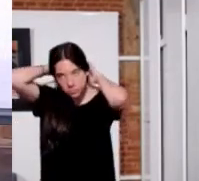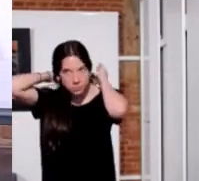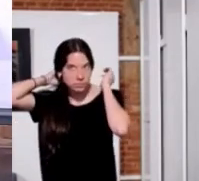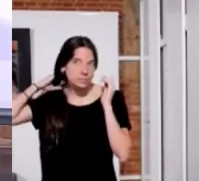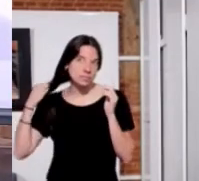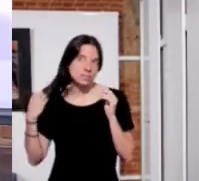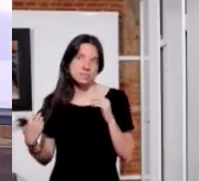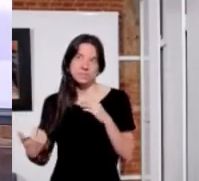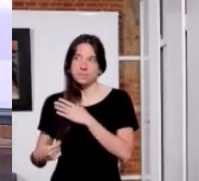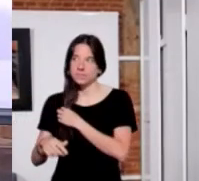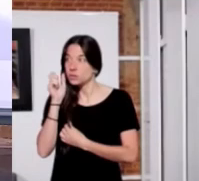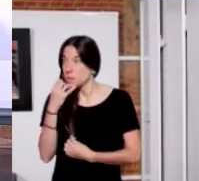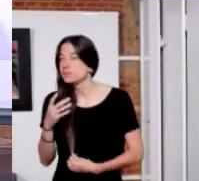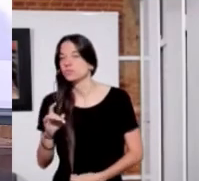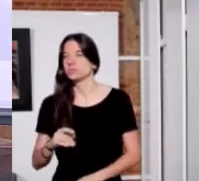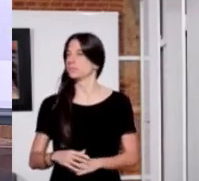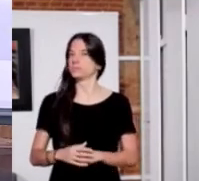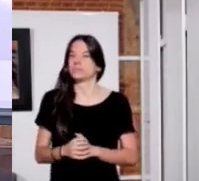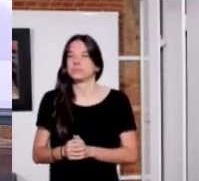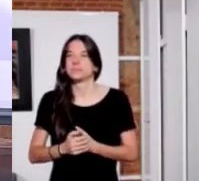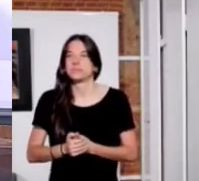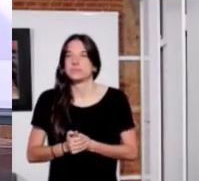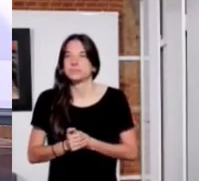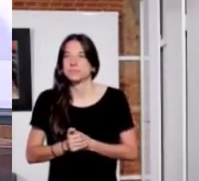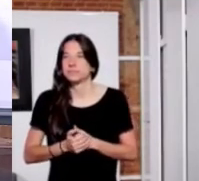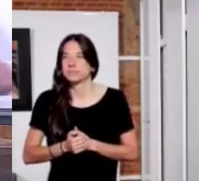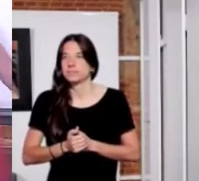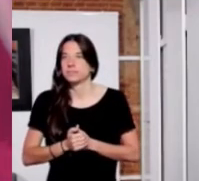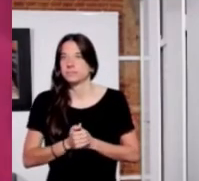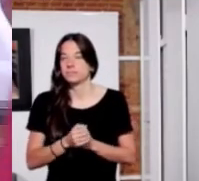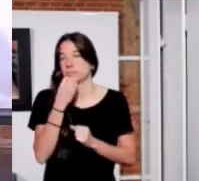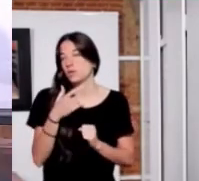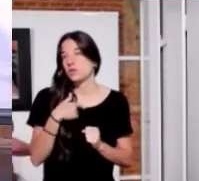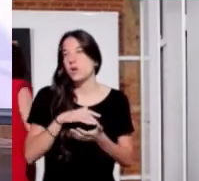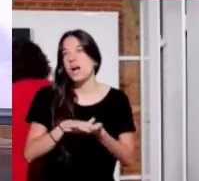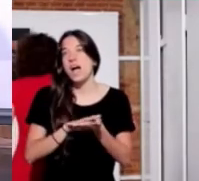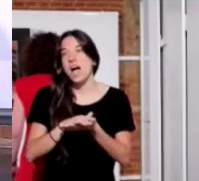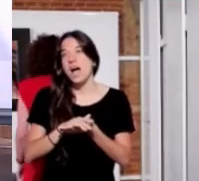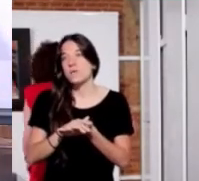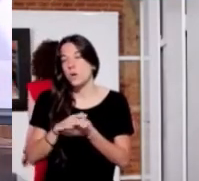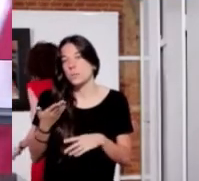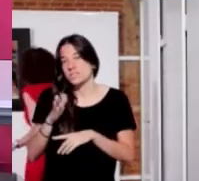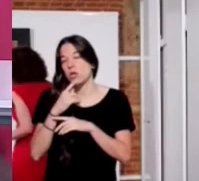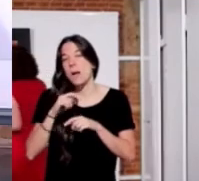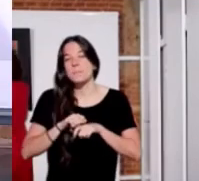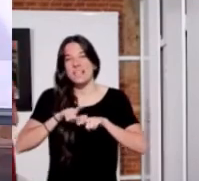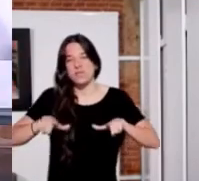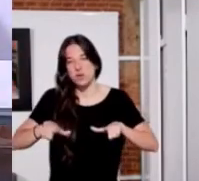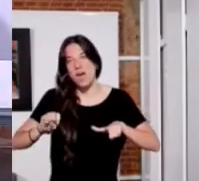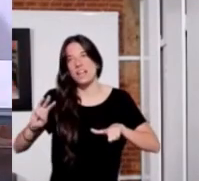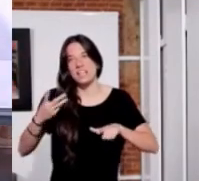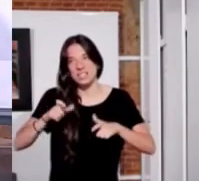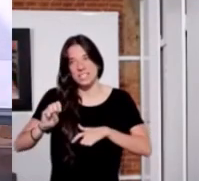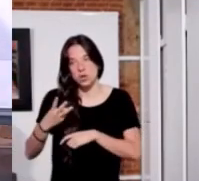¿Se escucha? Sí. Bueno, pues yo hablo en nombre de la plataforma del tercer sector y pues más